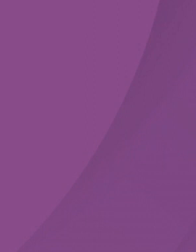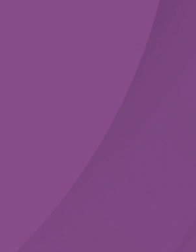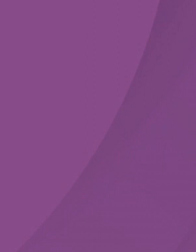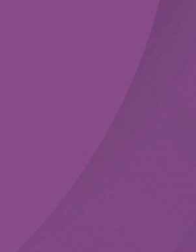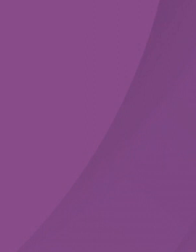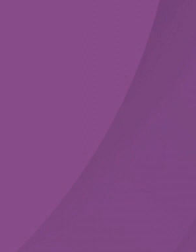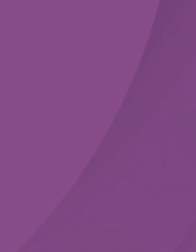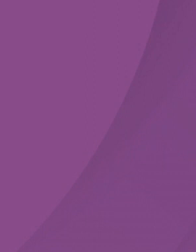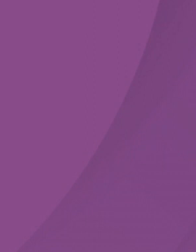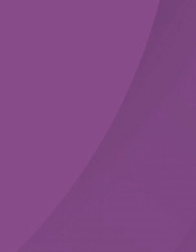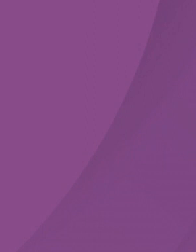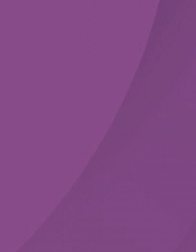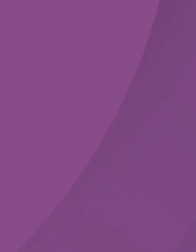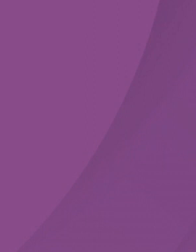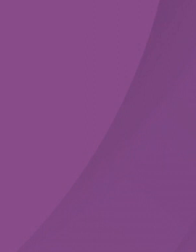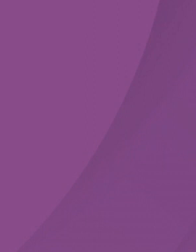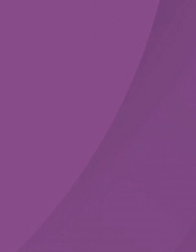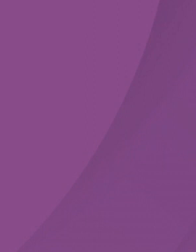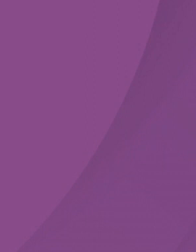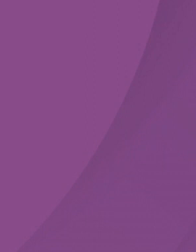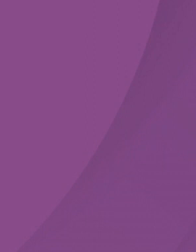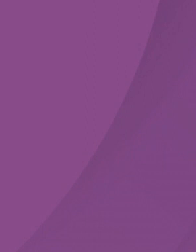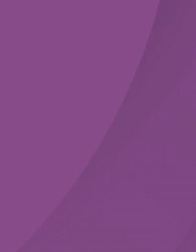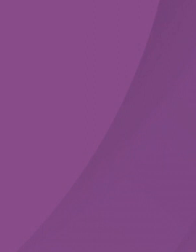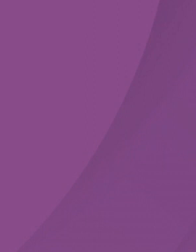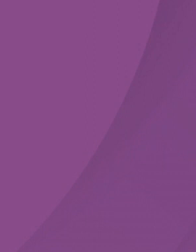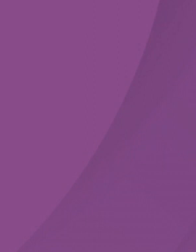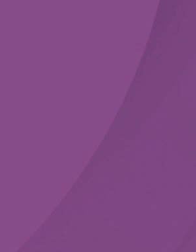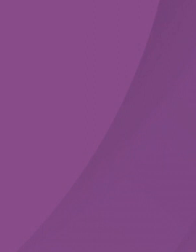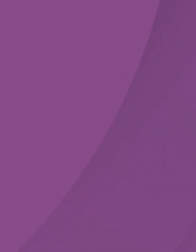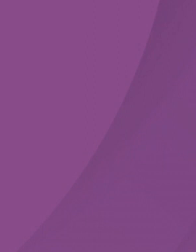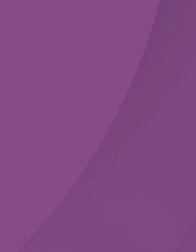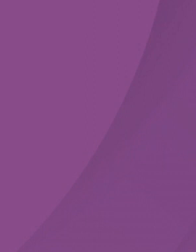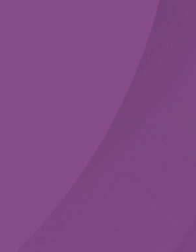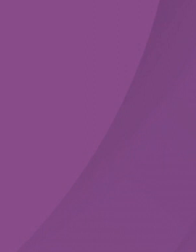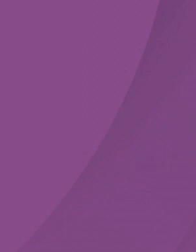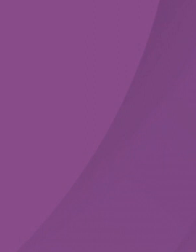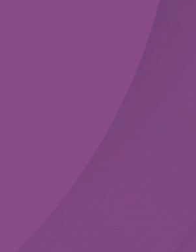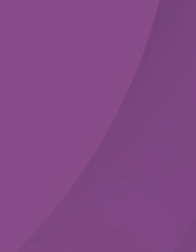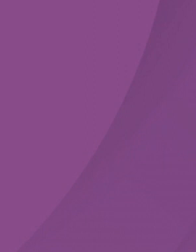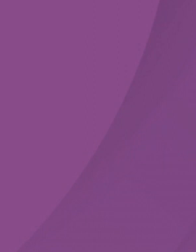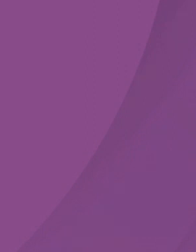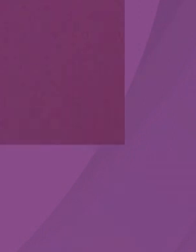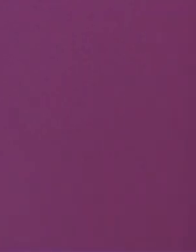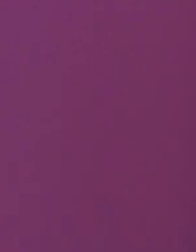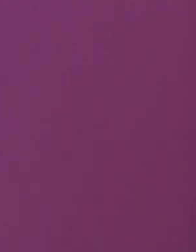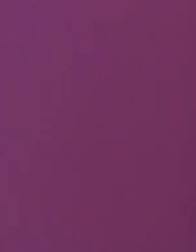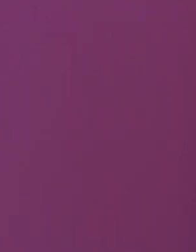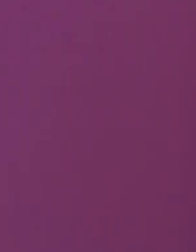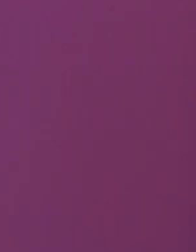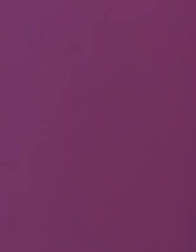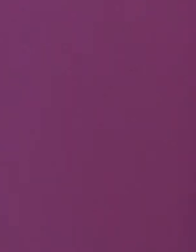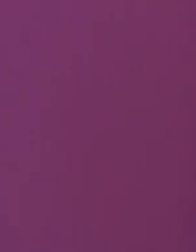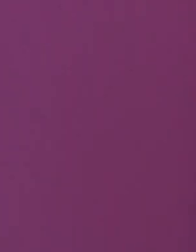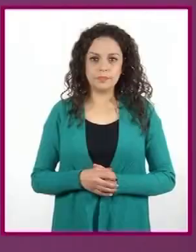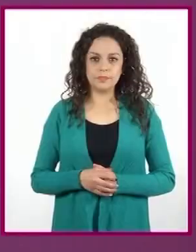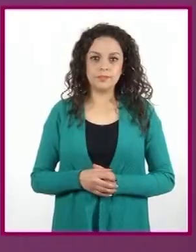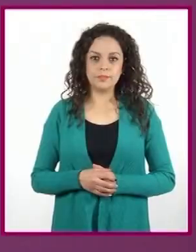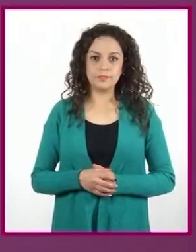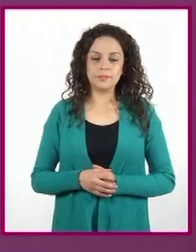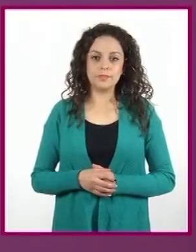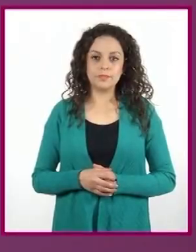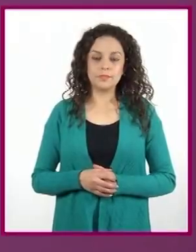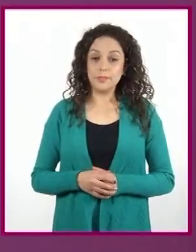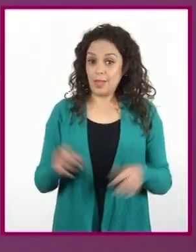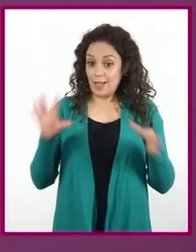Proemio. Lugar y fecha donde se lleva a cabo el convenio y las partes que lo celebran. Cuando mencionamos la